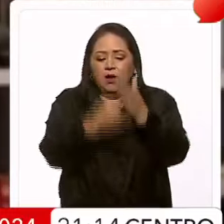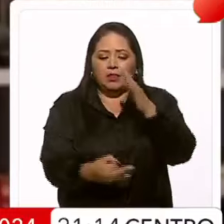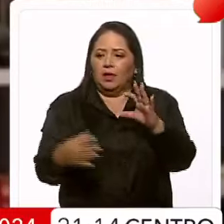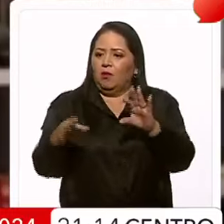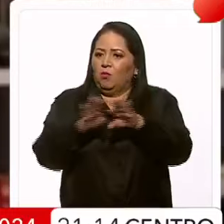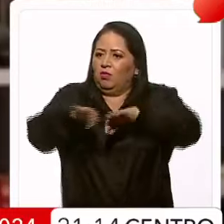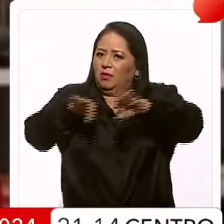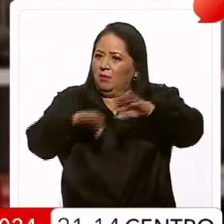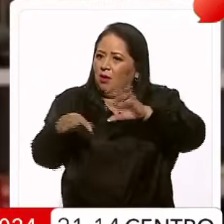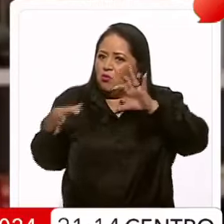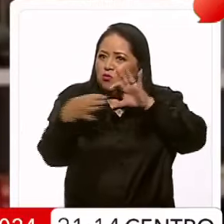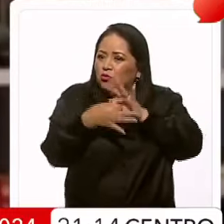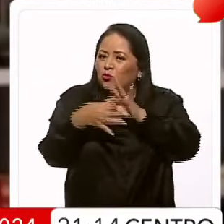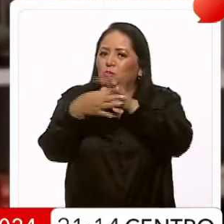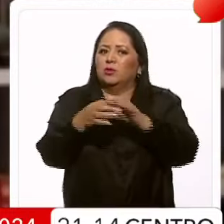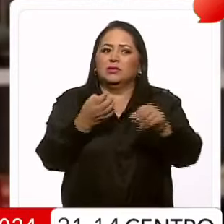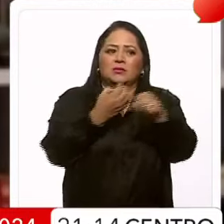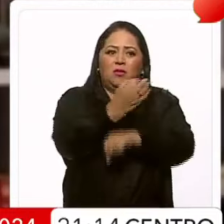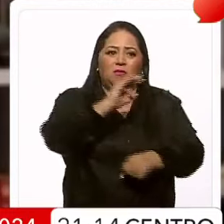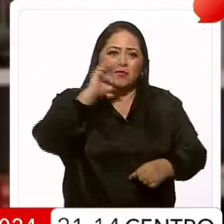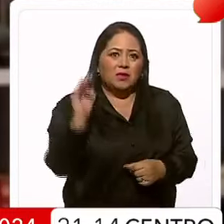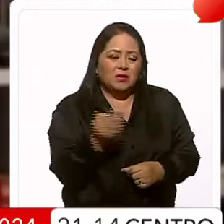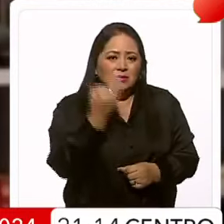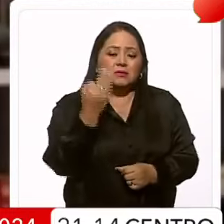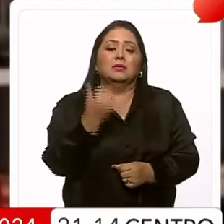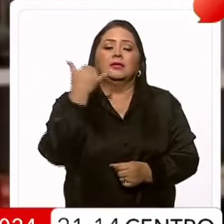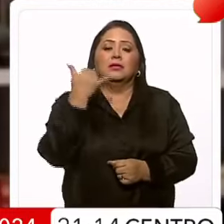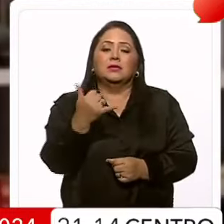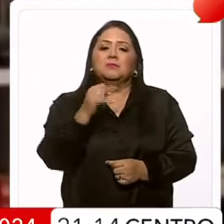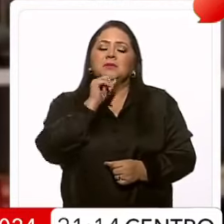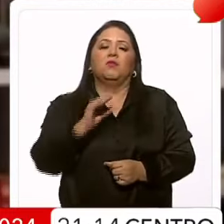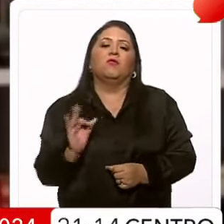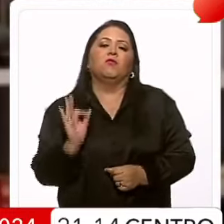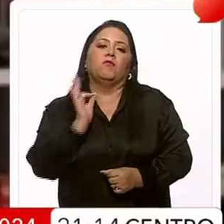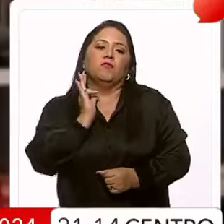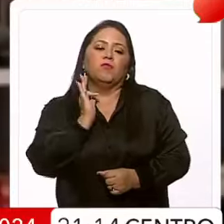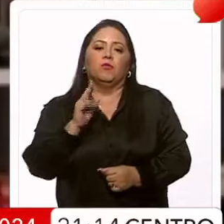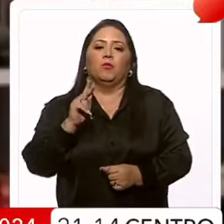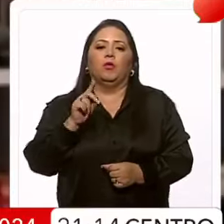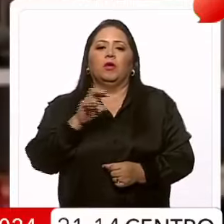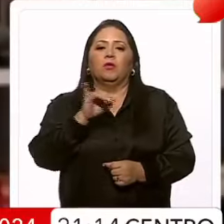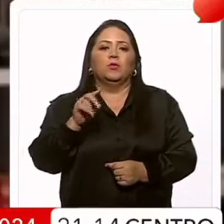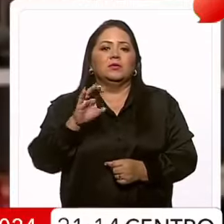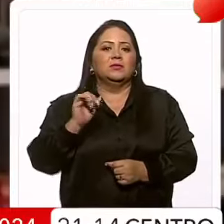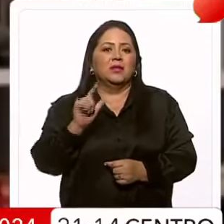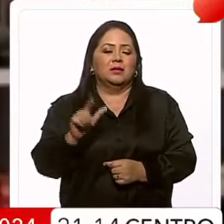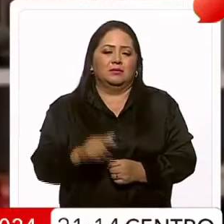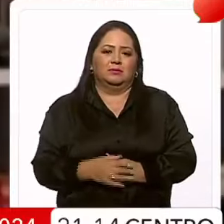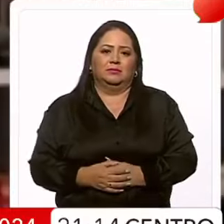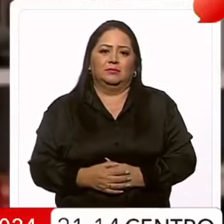coordinación, Estado-Federación y fiscalías, Poder Judicial.